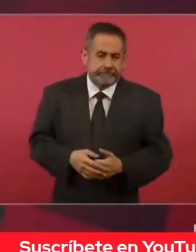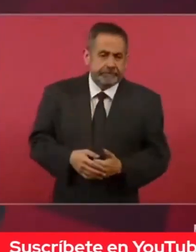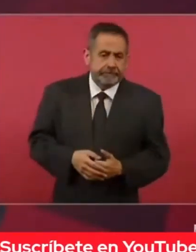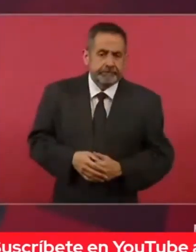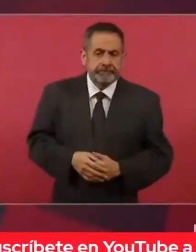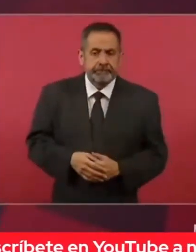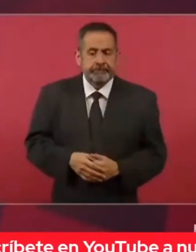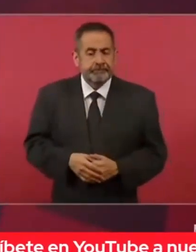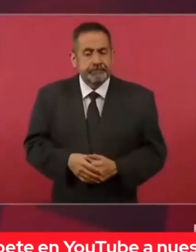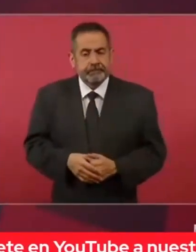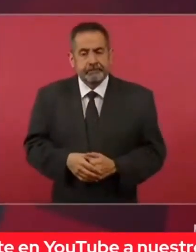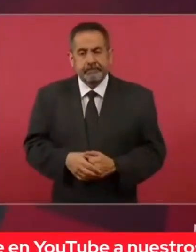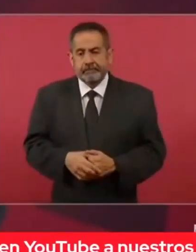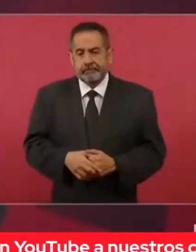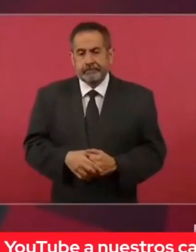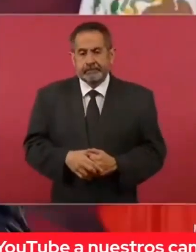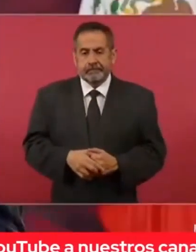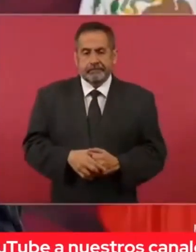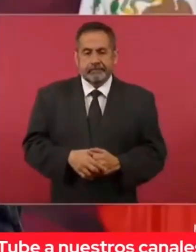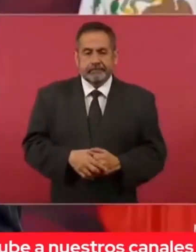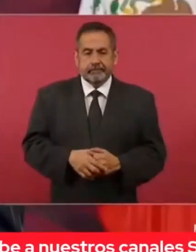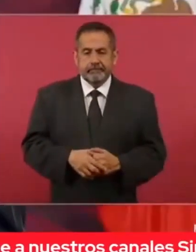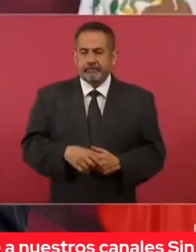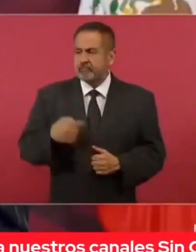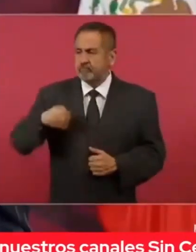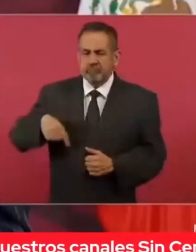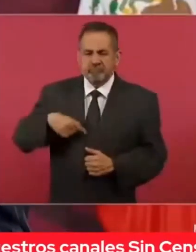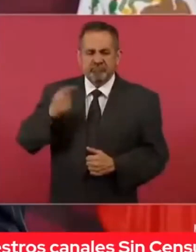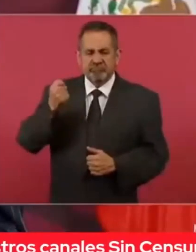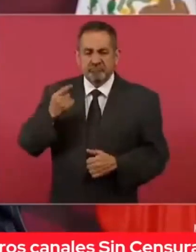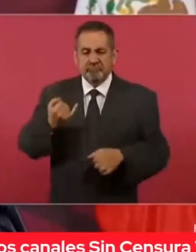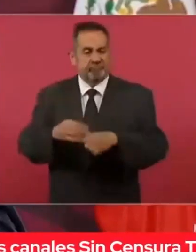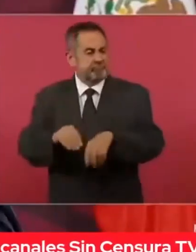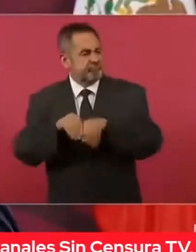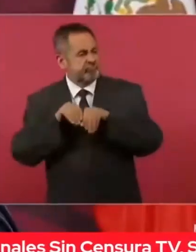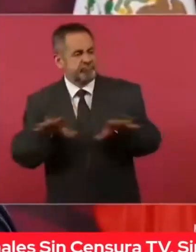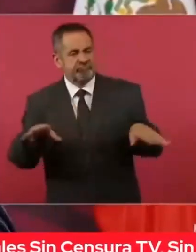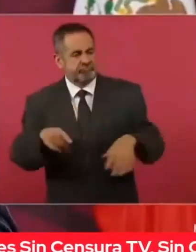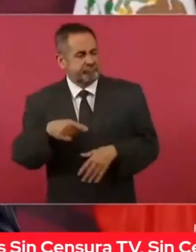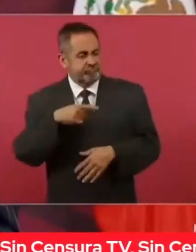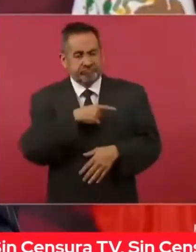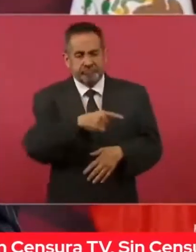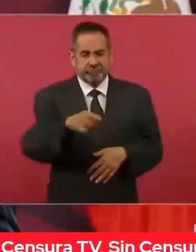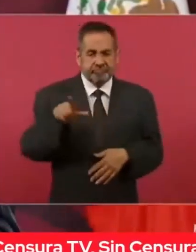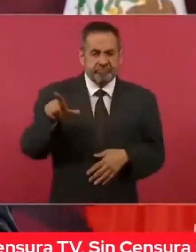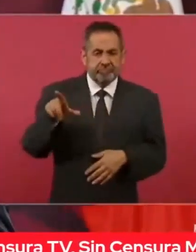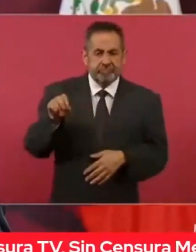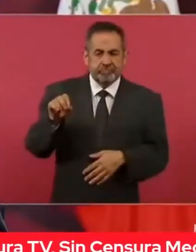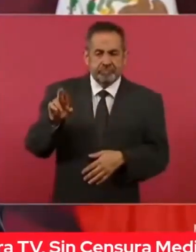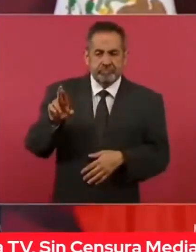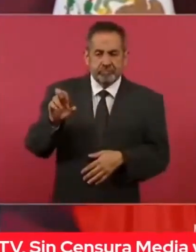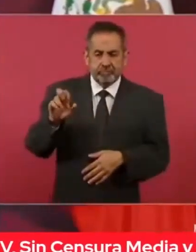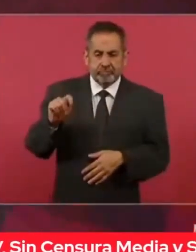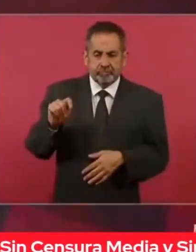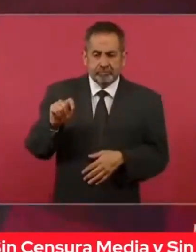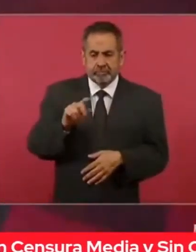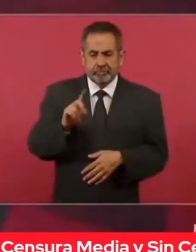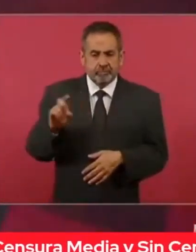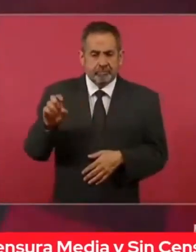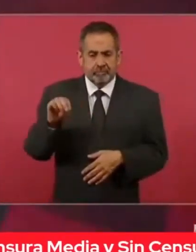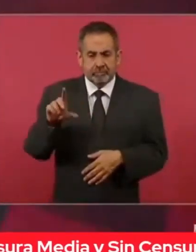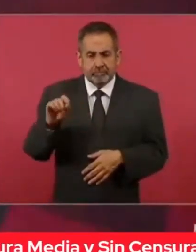el que vamos a conocer que lo de de Mola